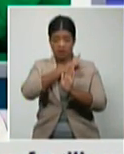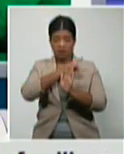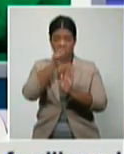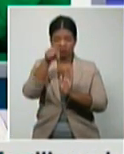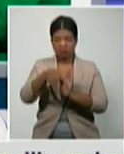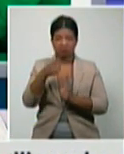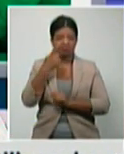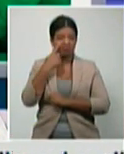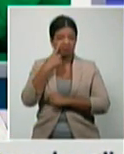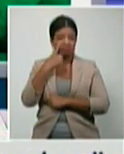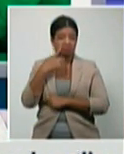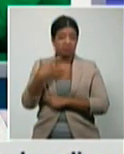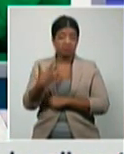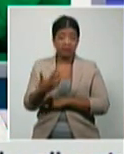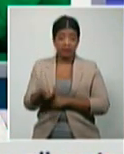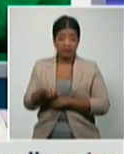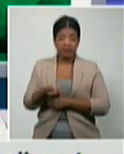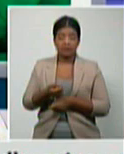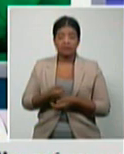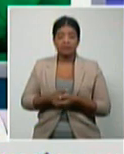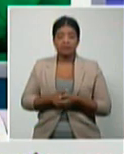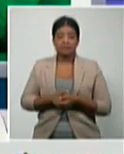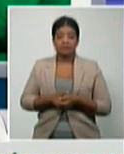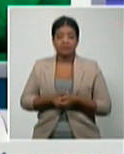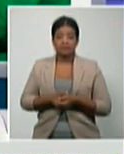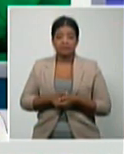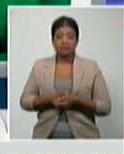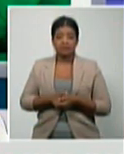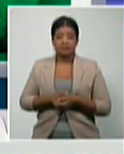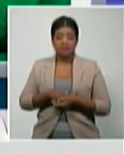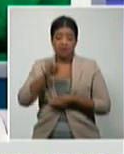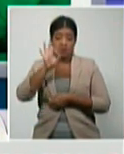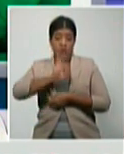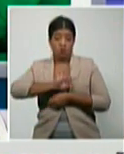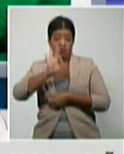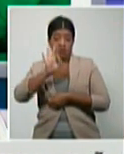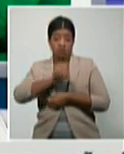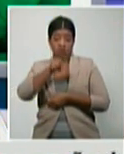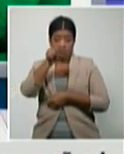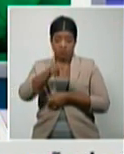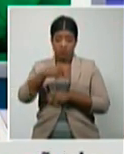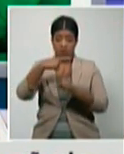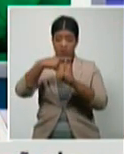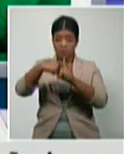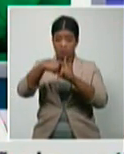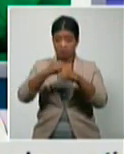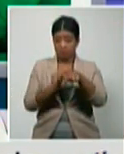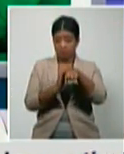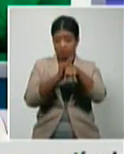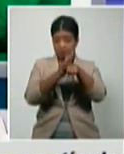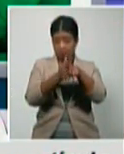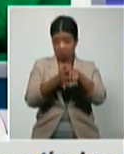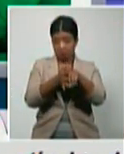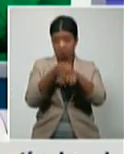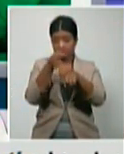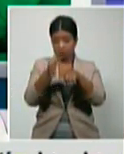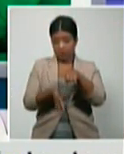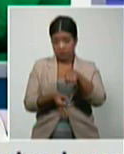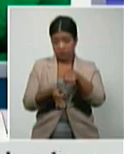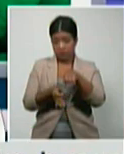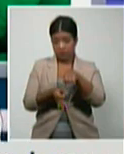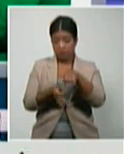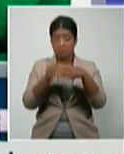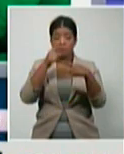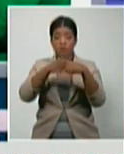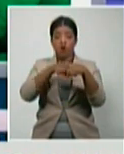que la tasa de incidencia de casos confirmados de COVID-19 por 100.000